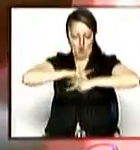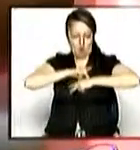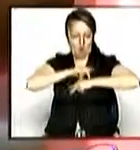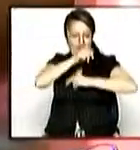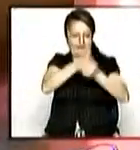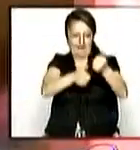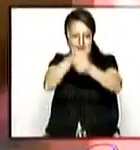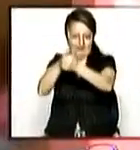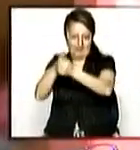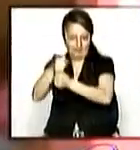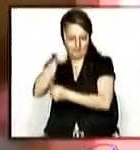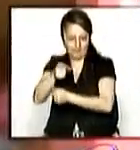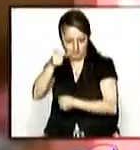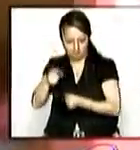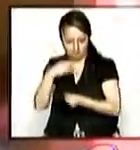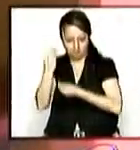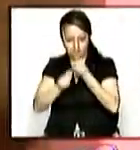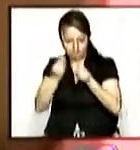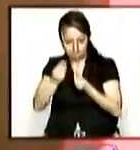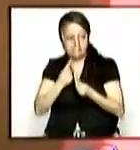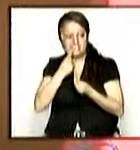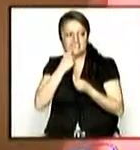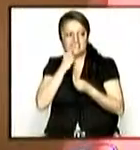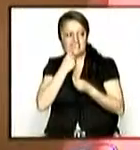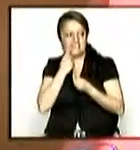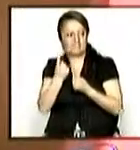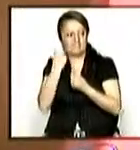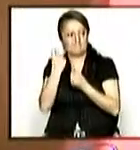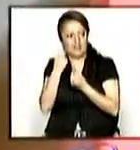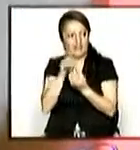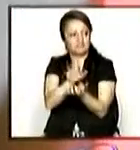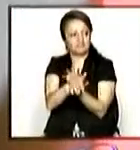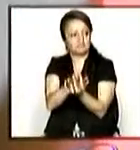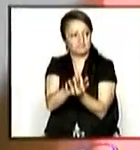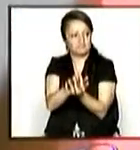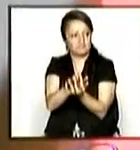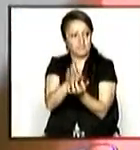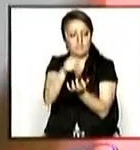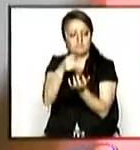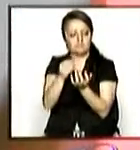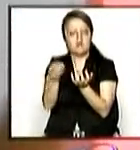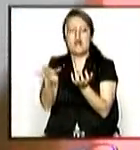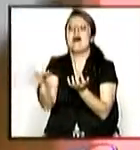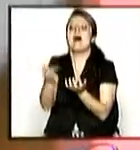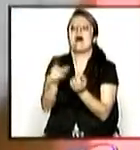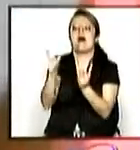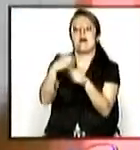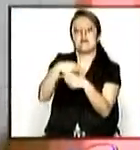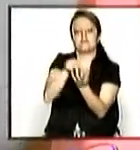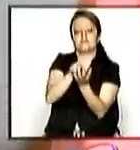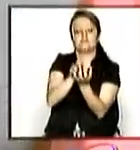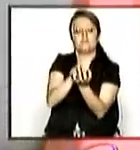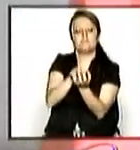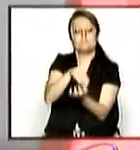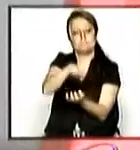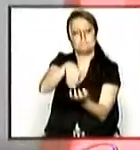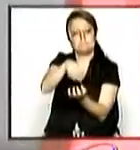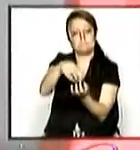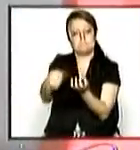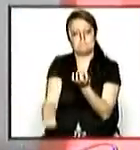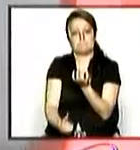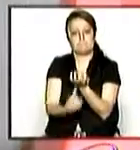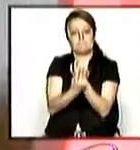una incrustación del diente que falta y poderlo reemplazar, ¿sí? ¿Cuál es la consideración a